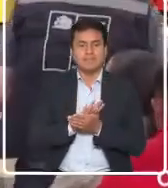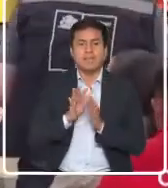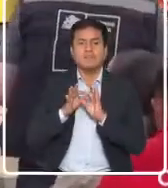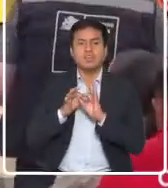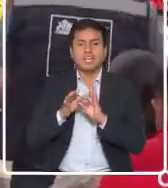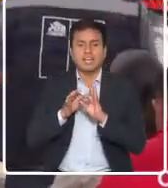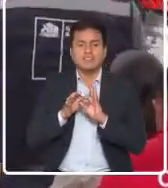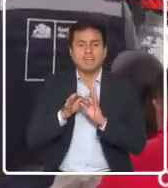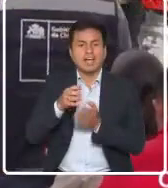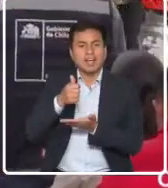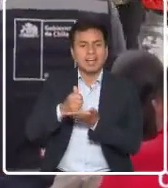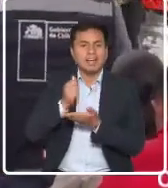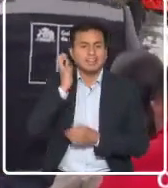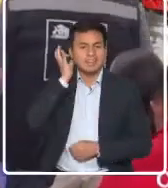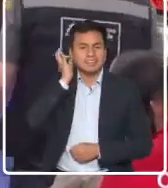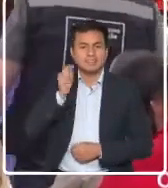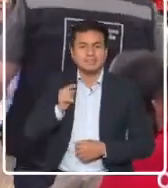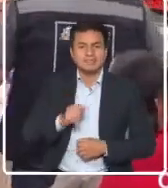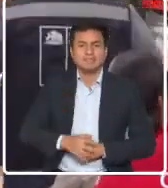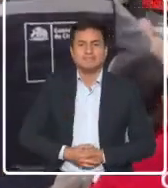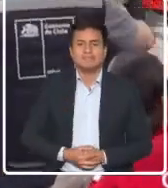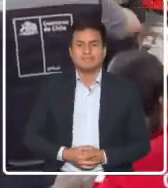Muchas gracias, alcaldesa.